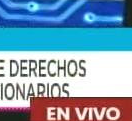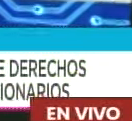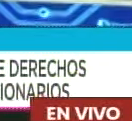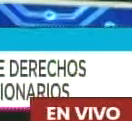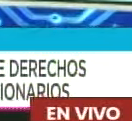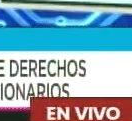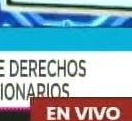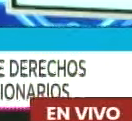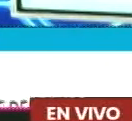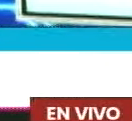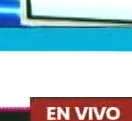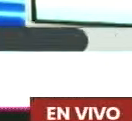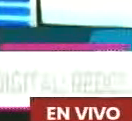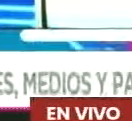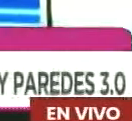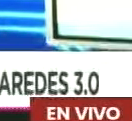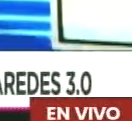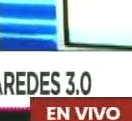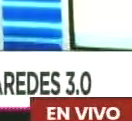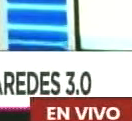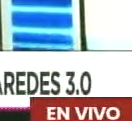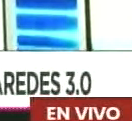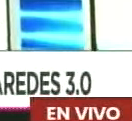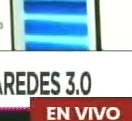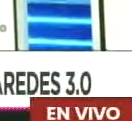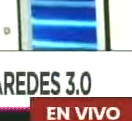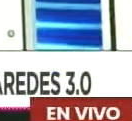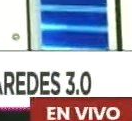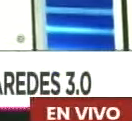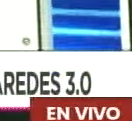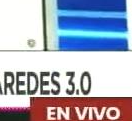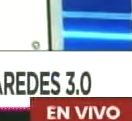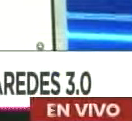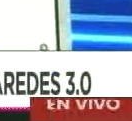dejarse malinformar, desinformar, manipular.